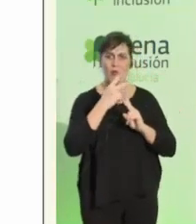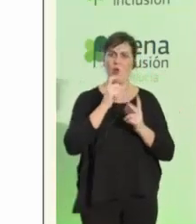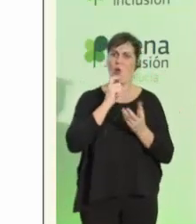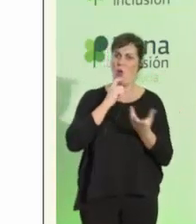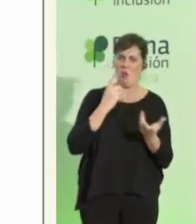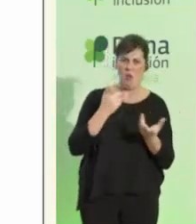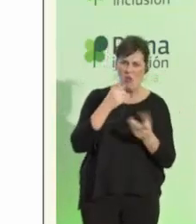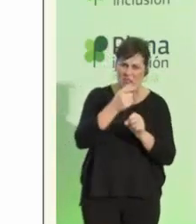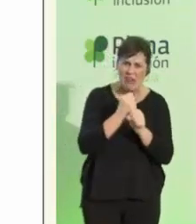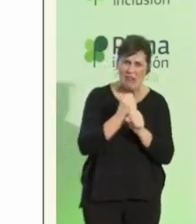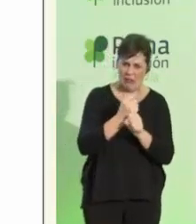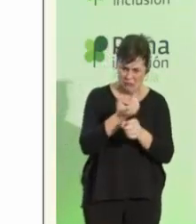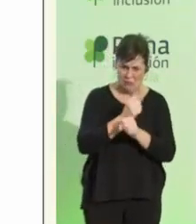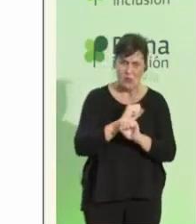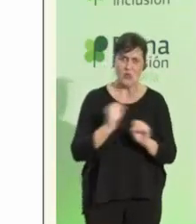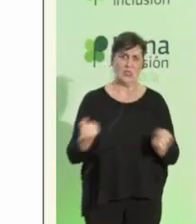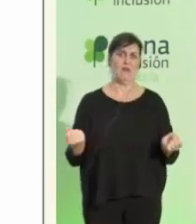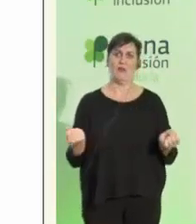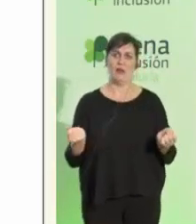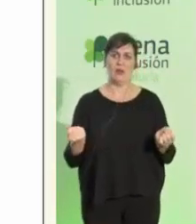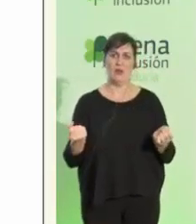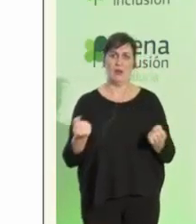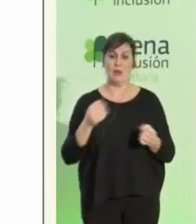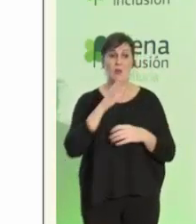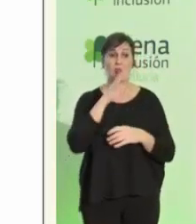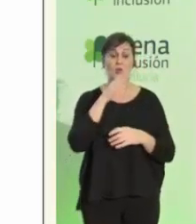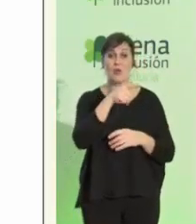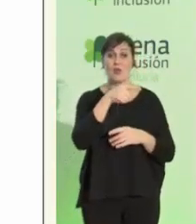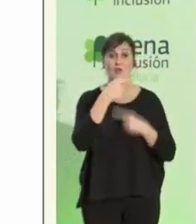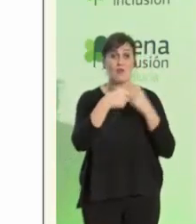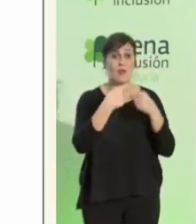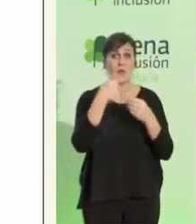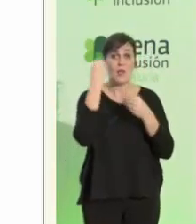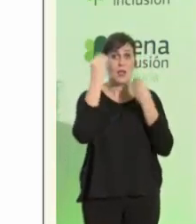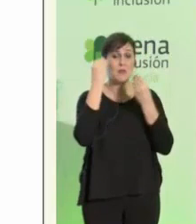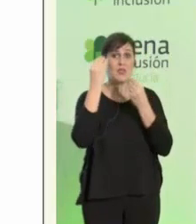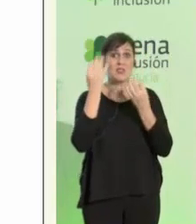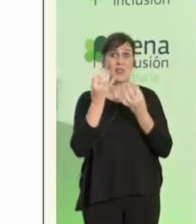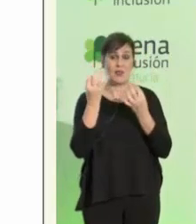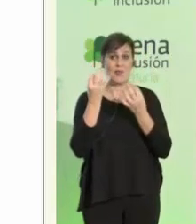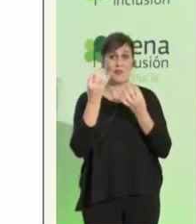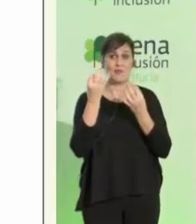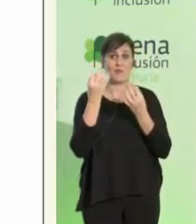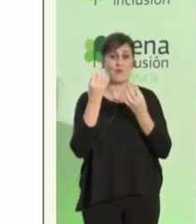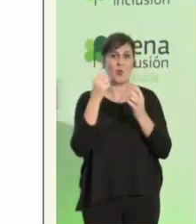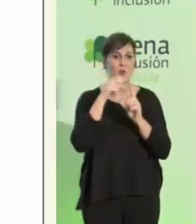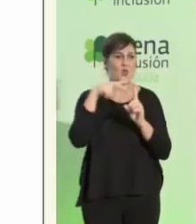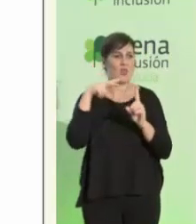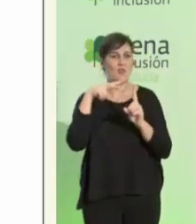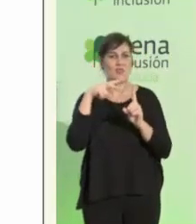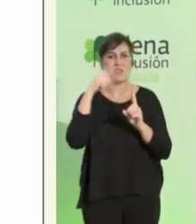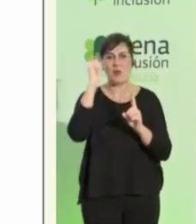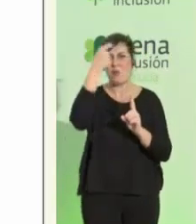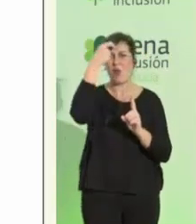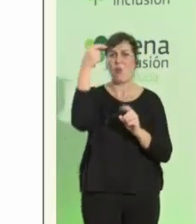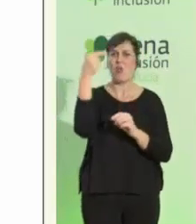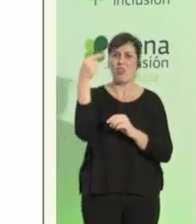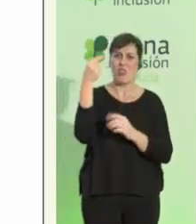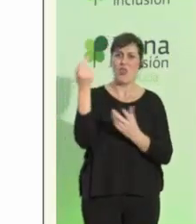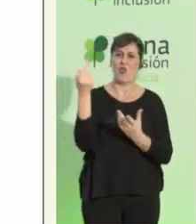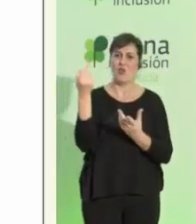imposible. Porque partían del prejuicio.